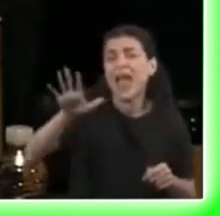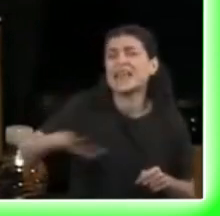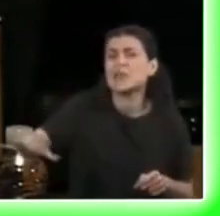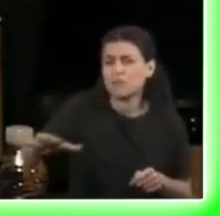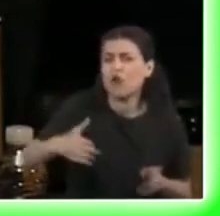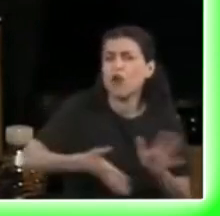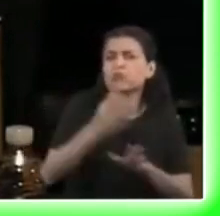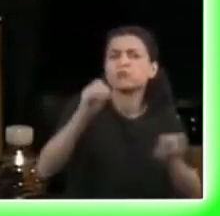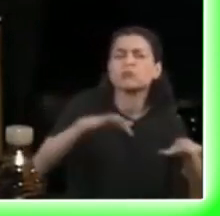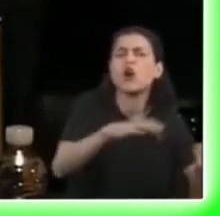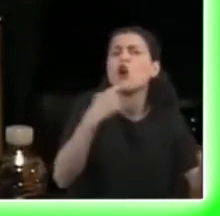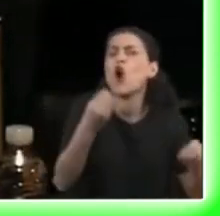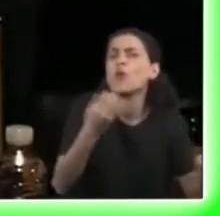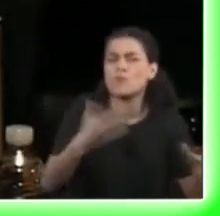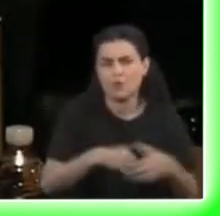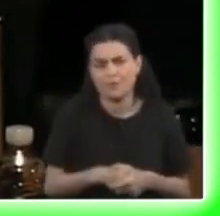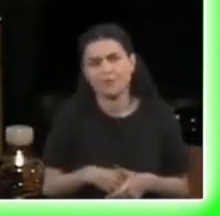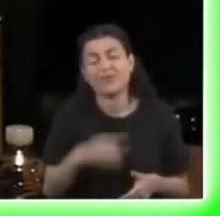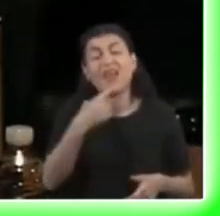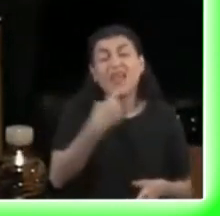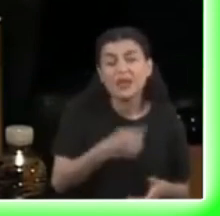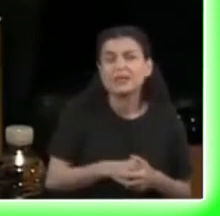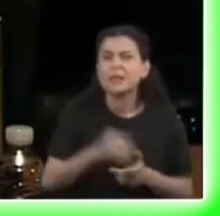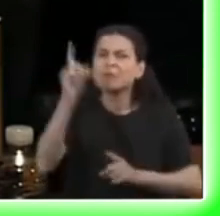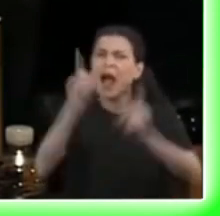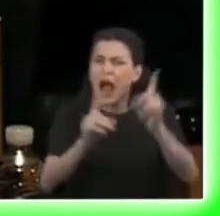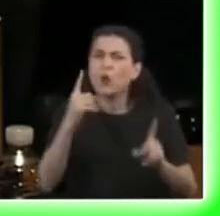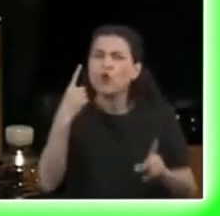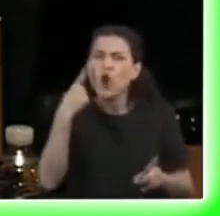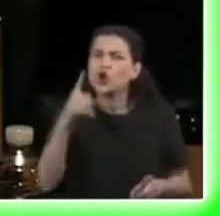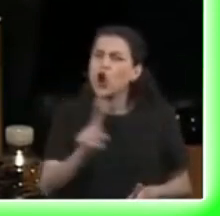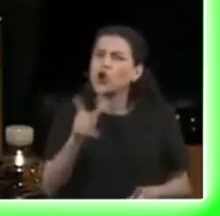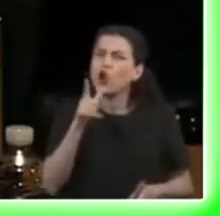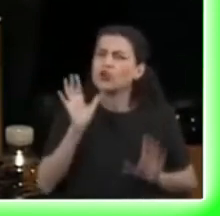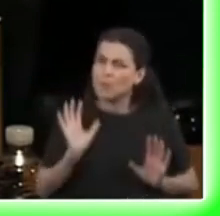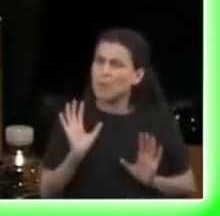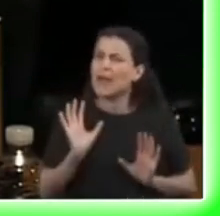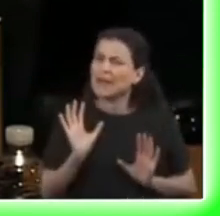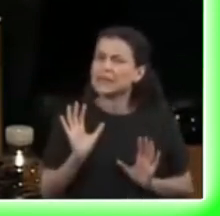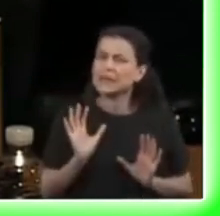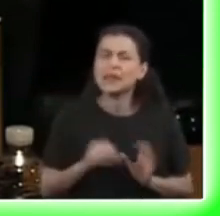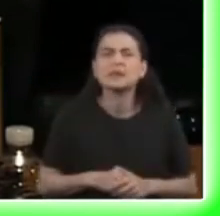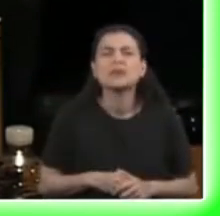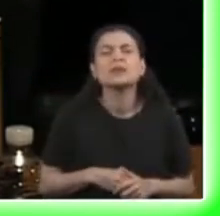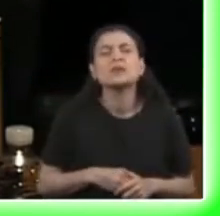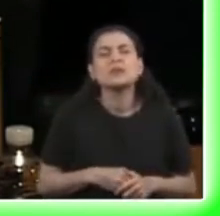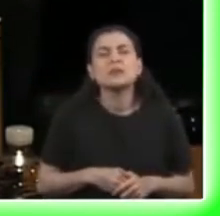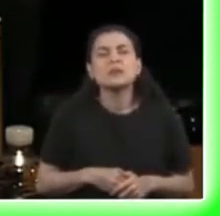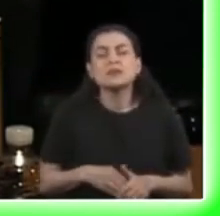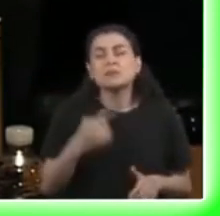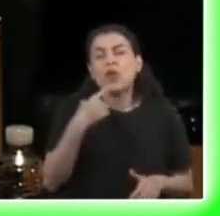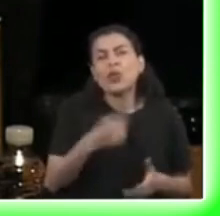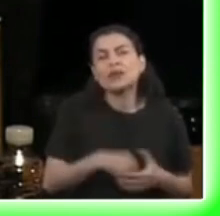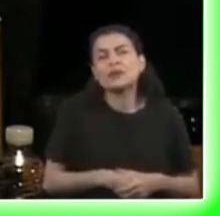porque hay una parte que no muchos tienen conocimiento, donde